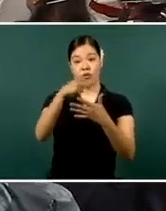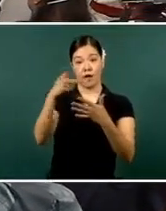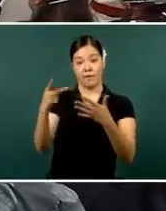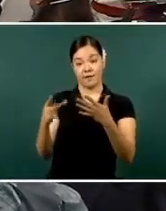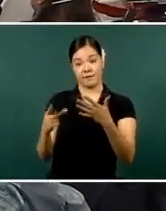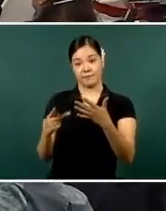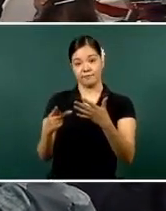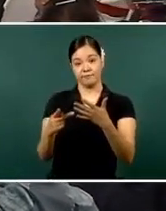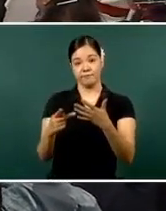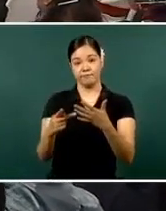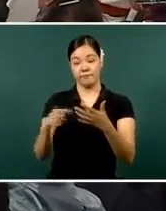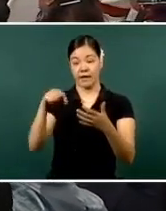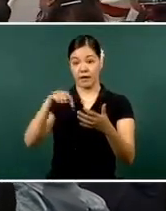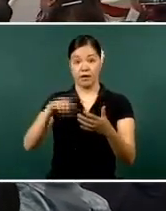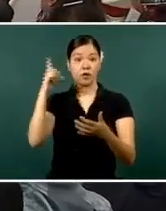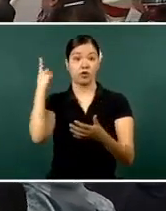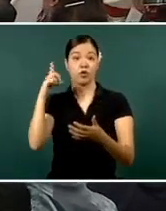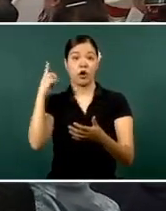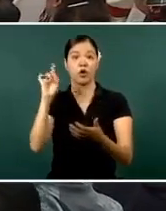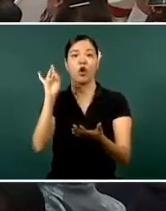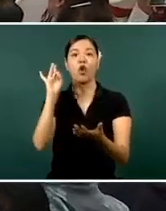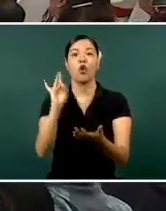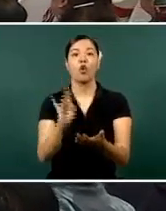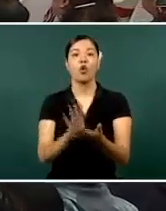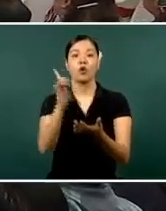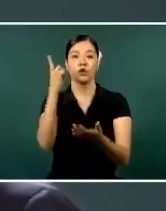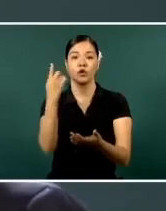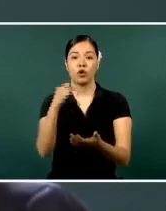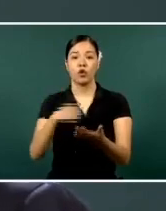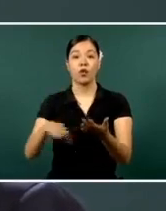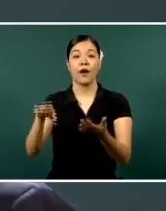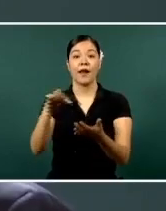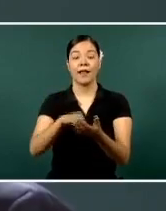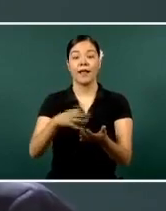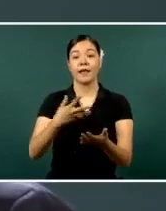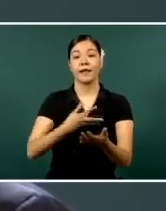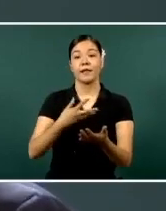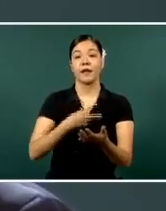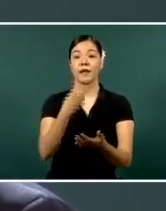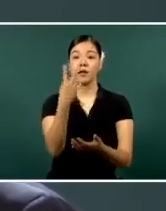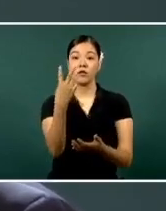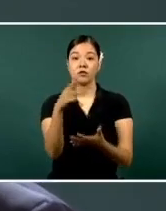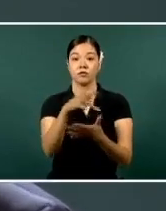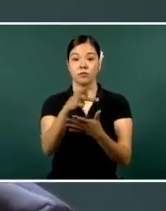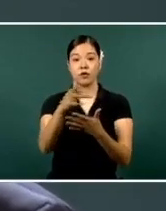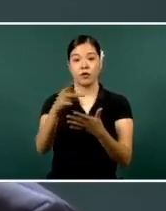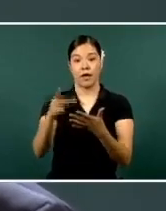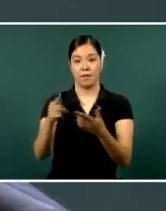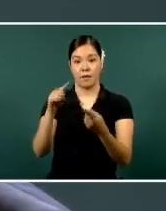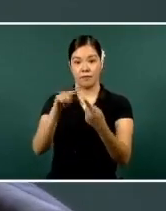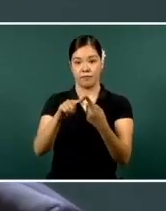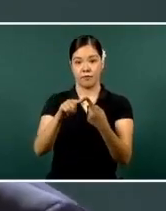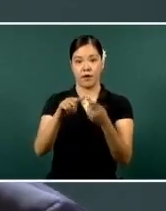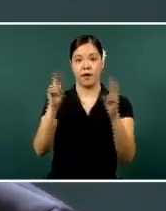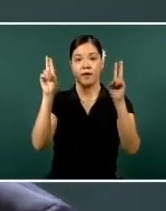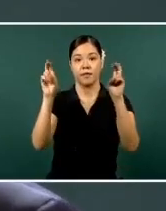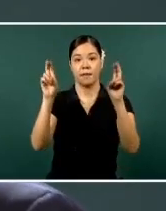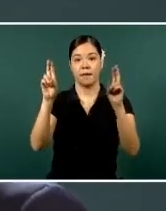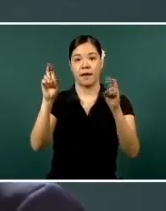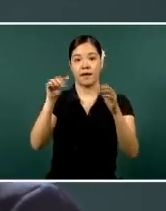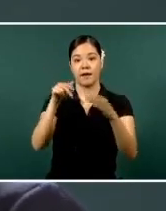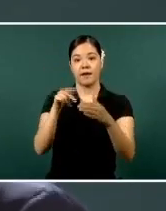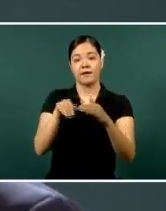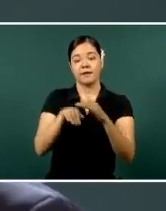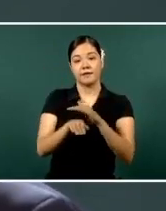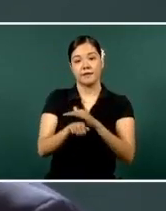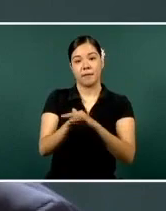único estado del norte, del centro norte del país que los tiene, como lo es el programa Sembrando Vida, el cual